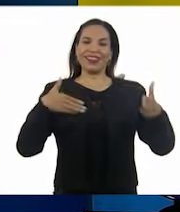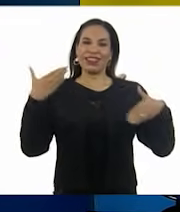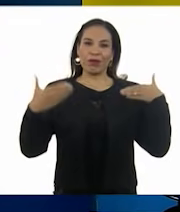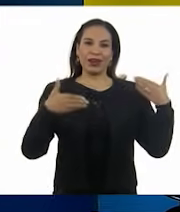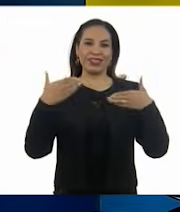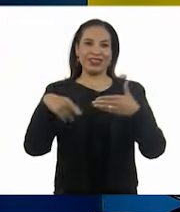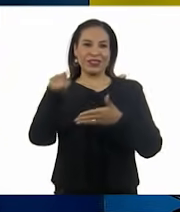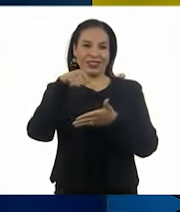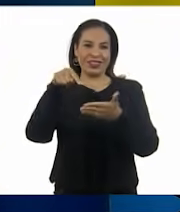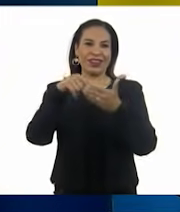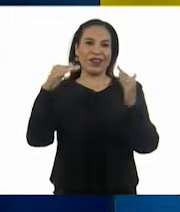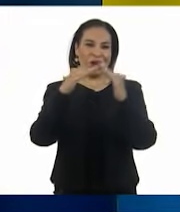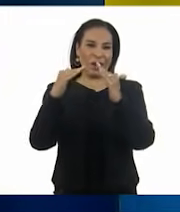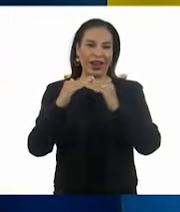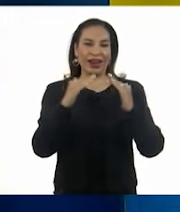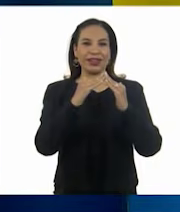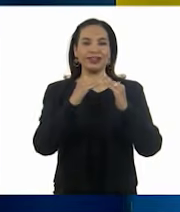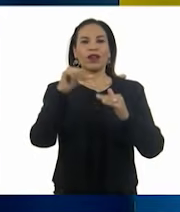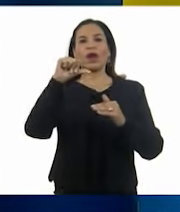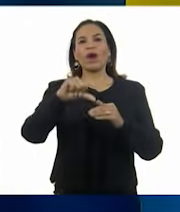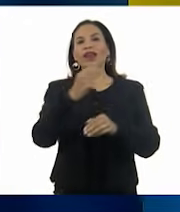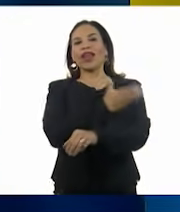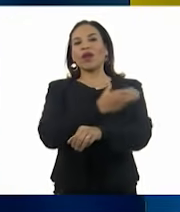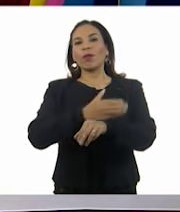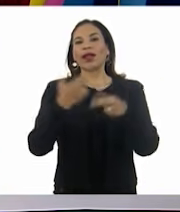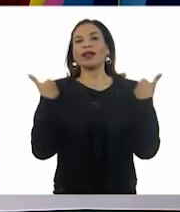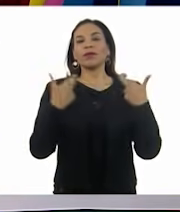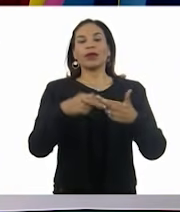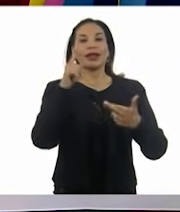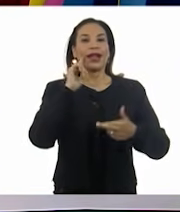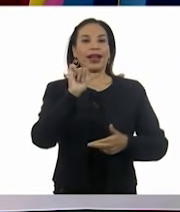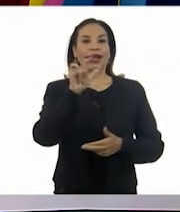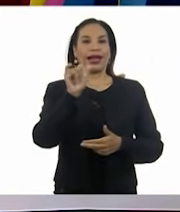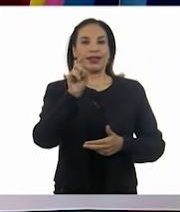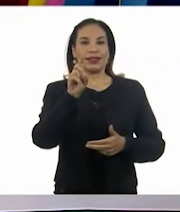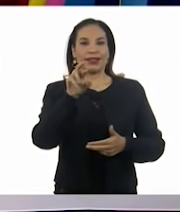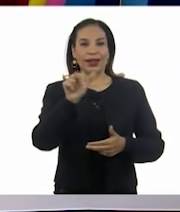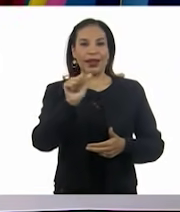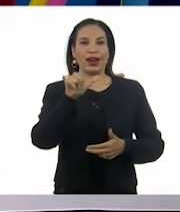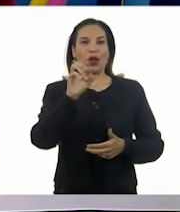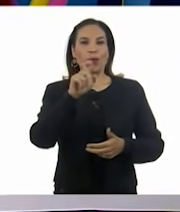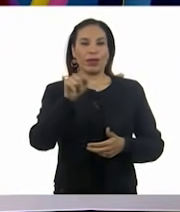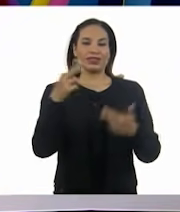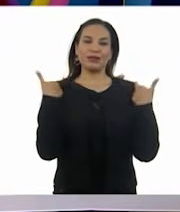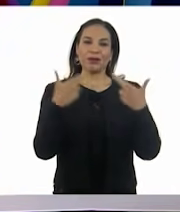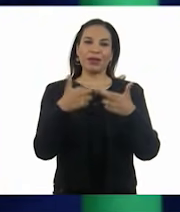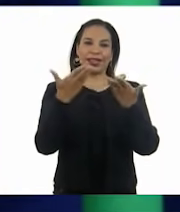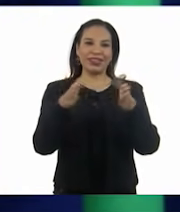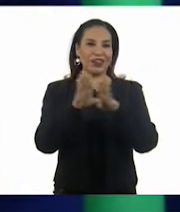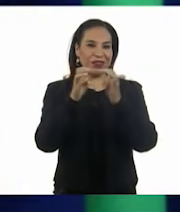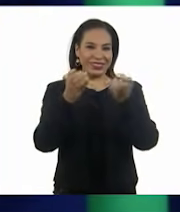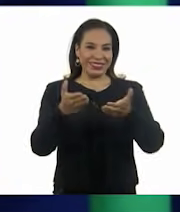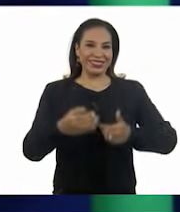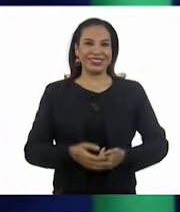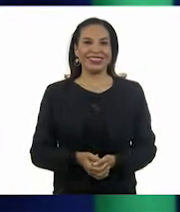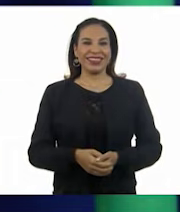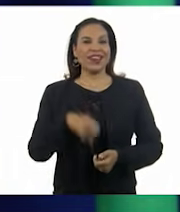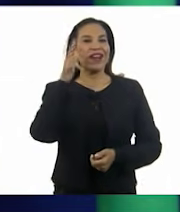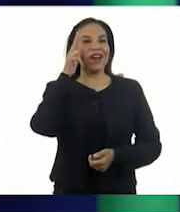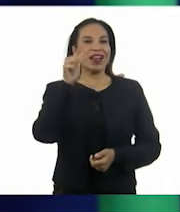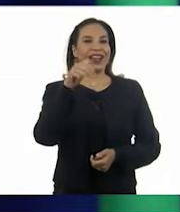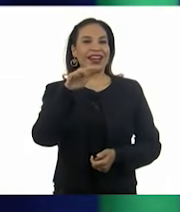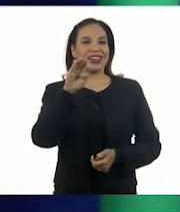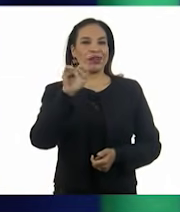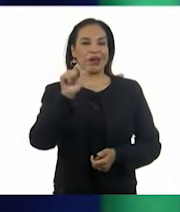desde nuestros hogares. Y hoy para esto nos acompaña la maestra Alejandra López. Maestra, ¿cómo le va? Hola Aníbal,